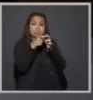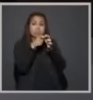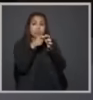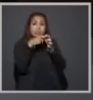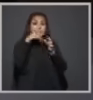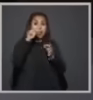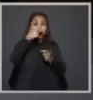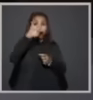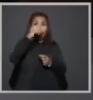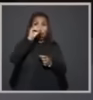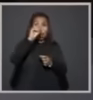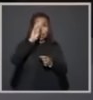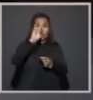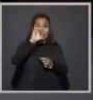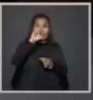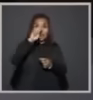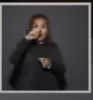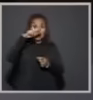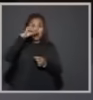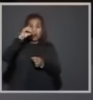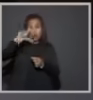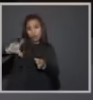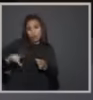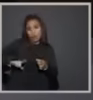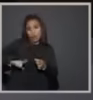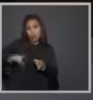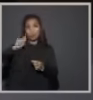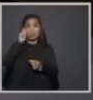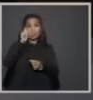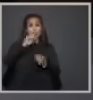Pero también siempre he